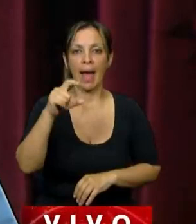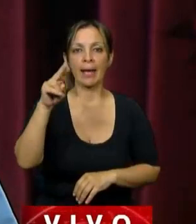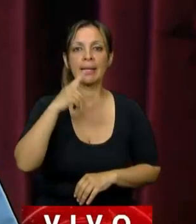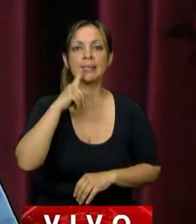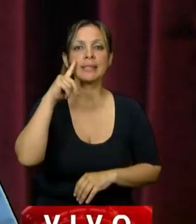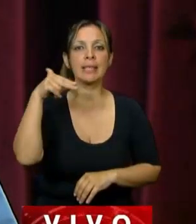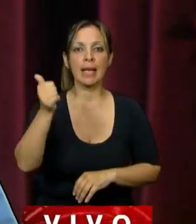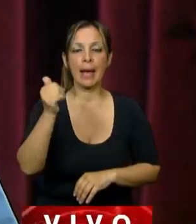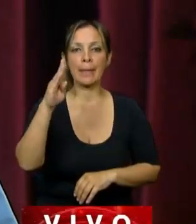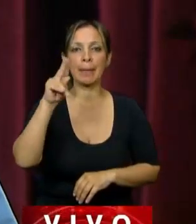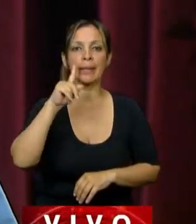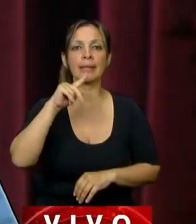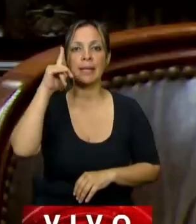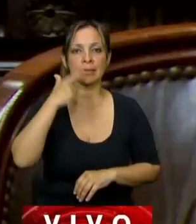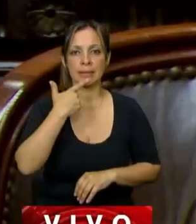Brites.